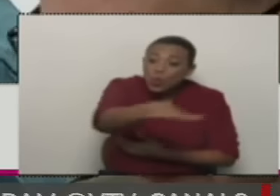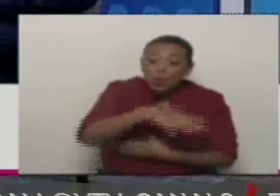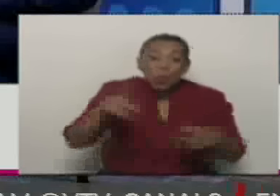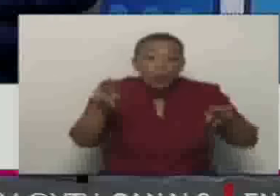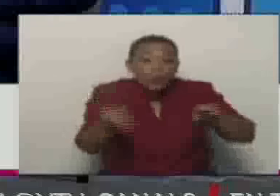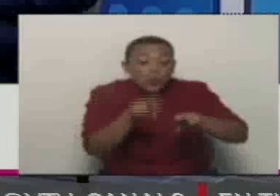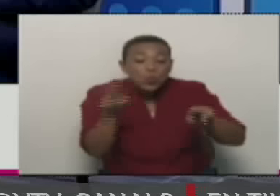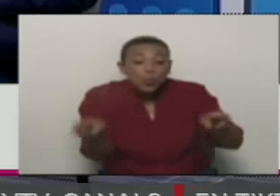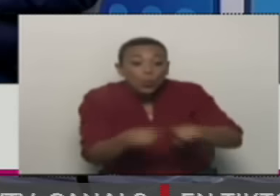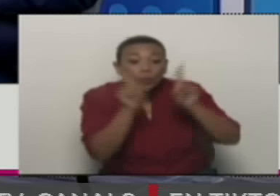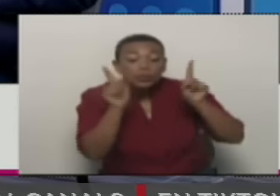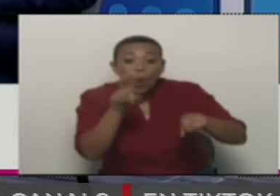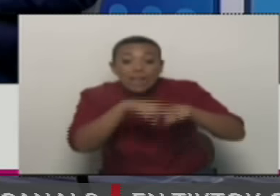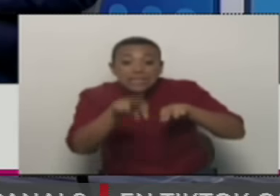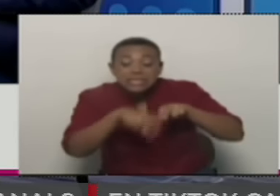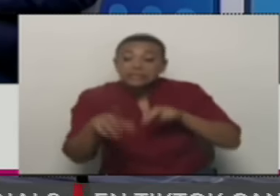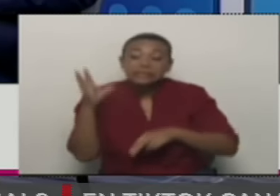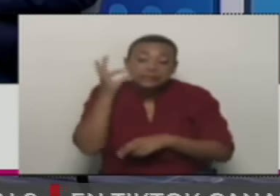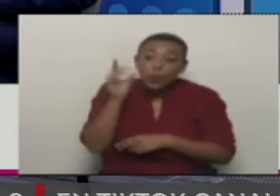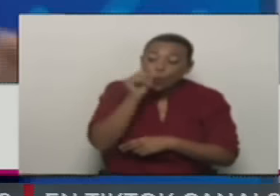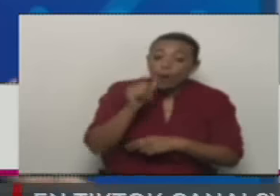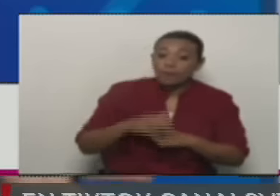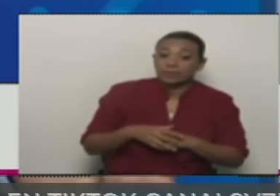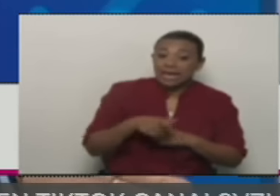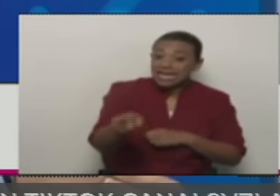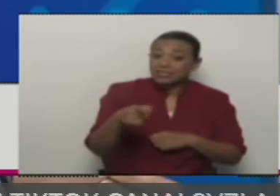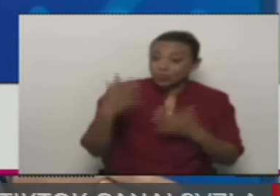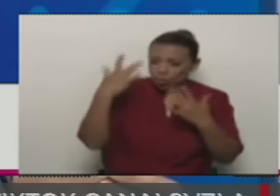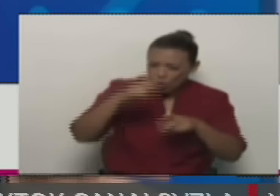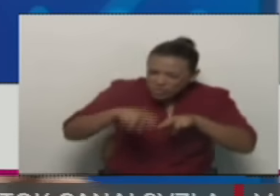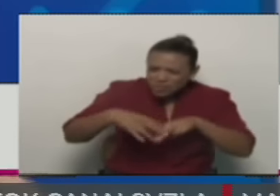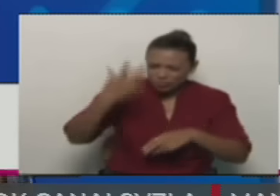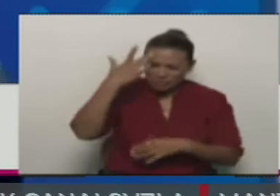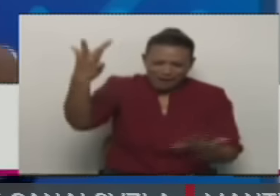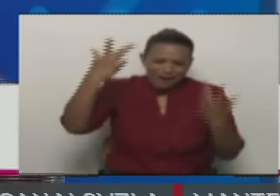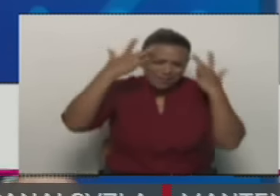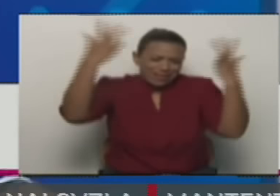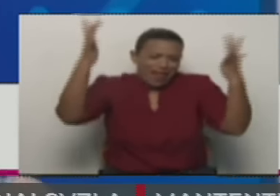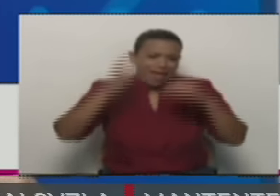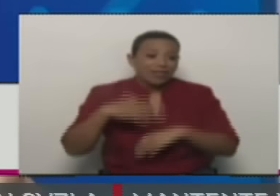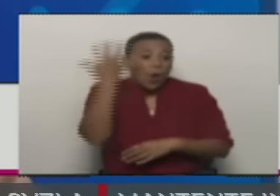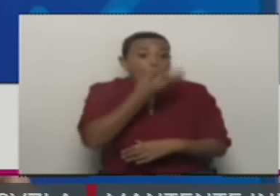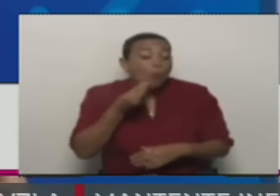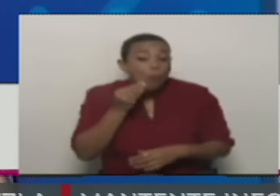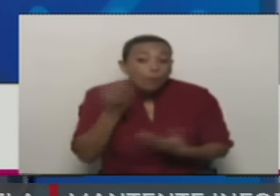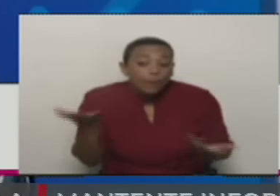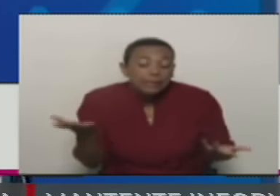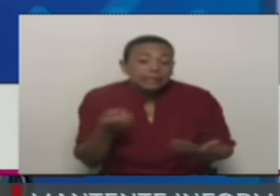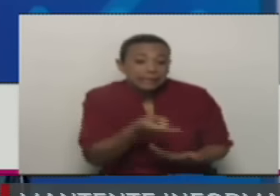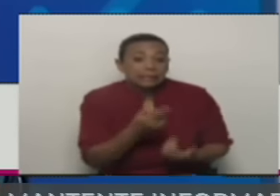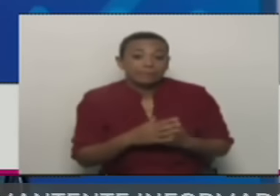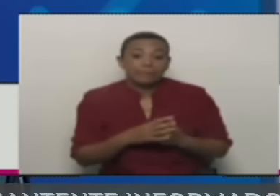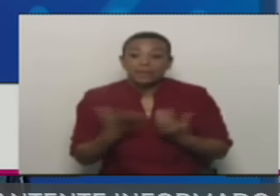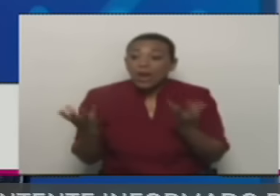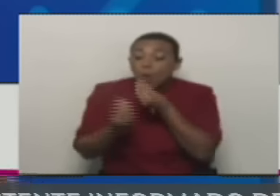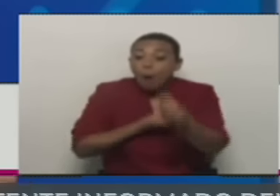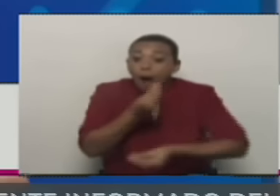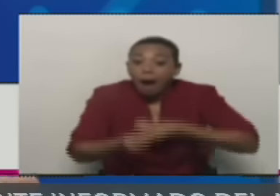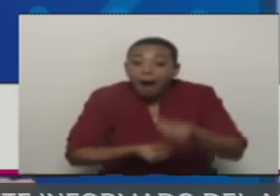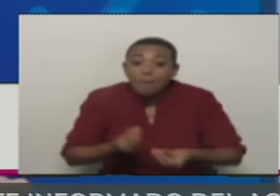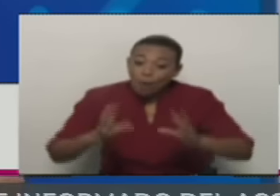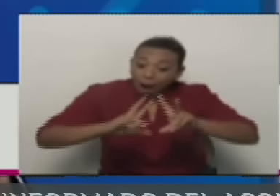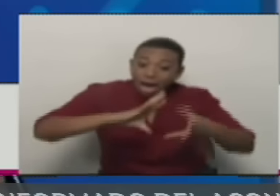y niñas, que mira, esos saben más que nosotros, que lo hagamos con la juventud, que lo hagamos